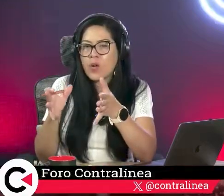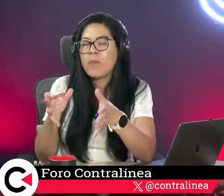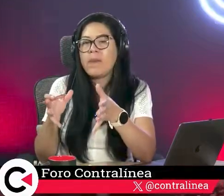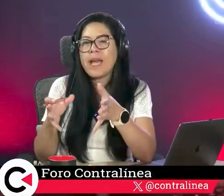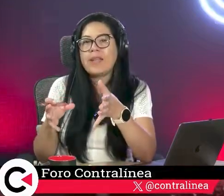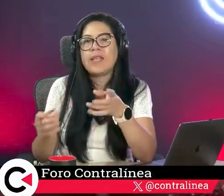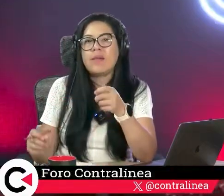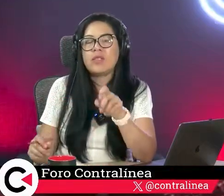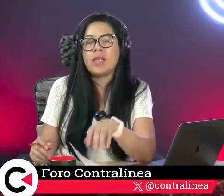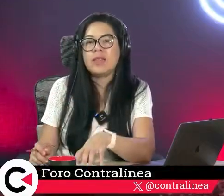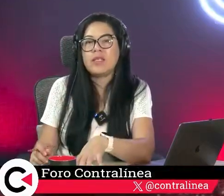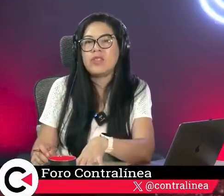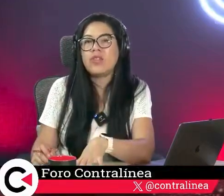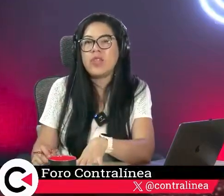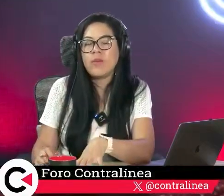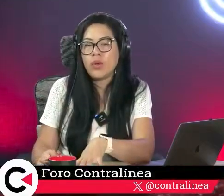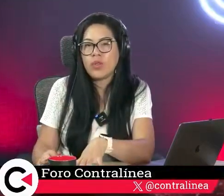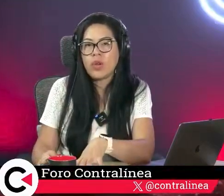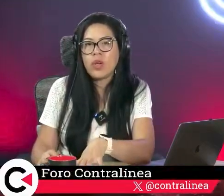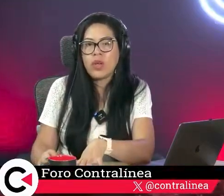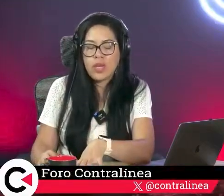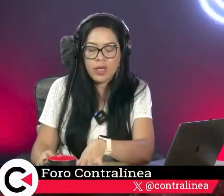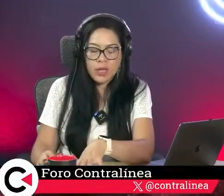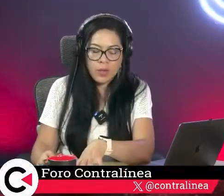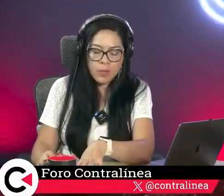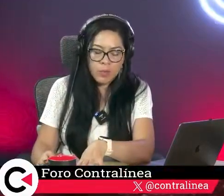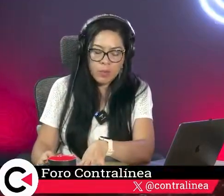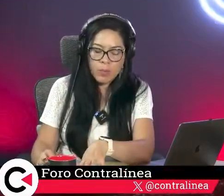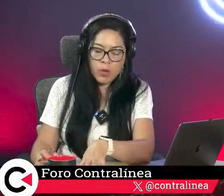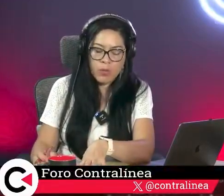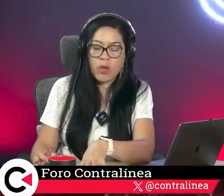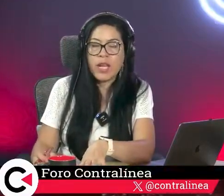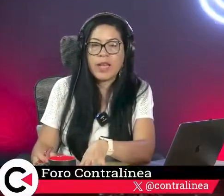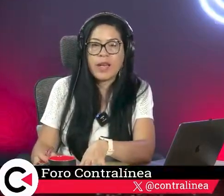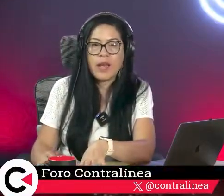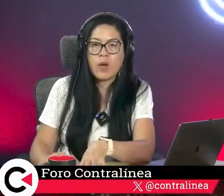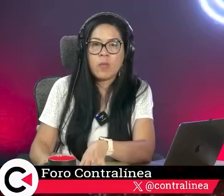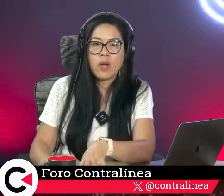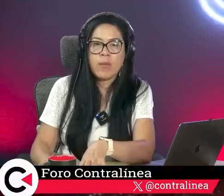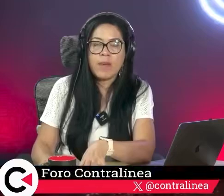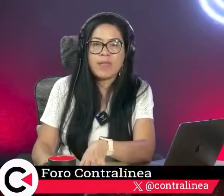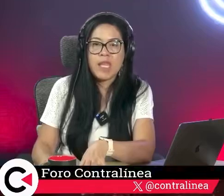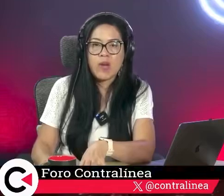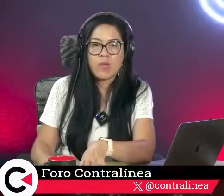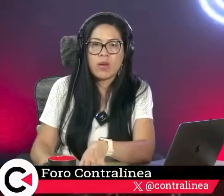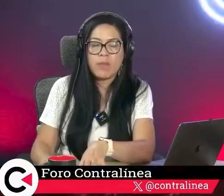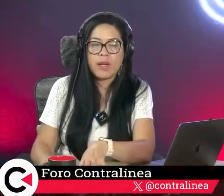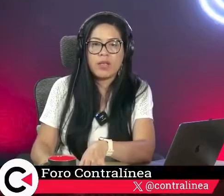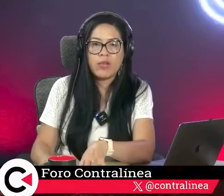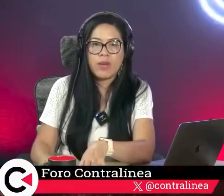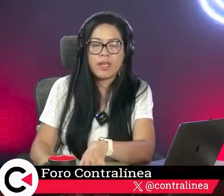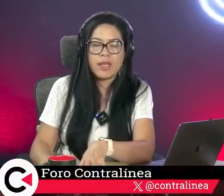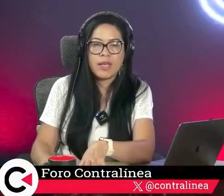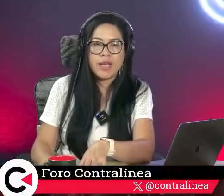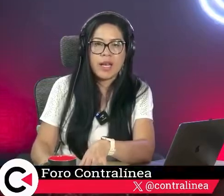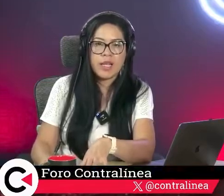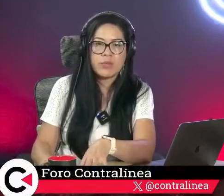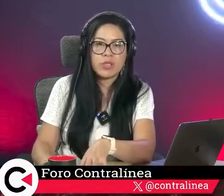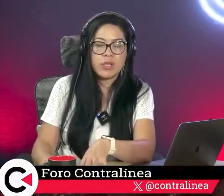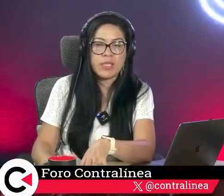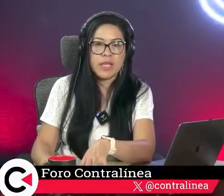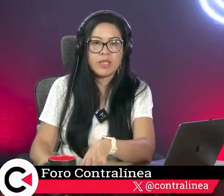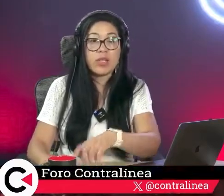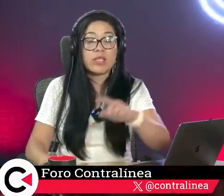para golpear, digamos, la intención de voto por Morena o por el PT o por el Partido Verde de cara a